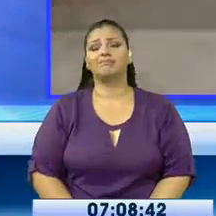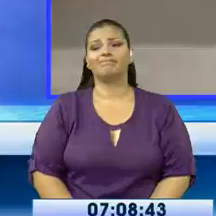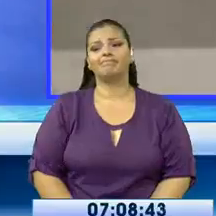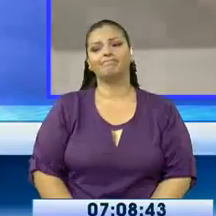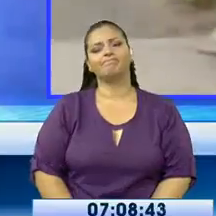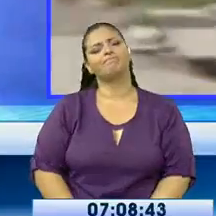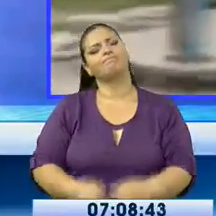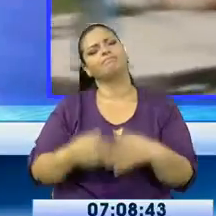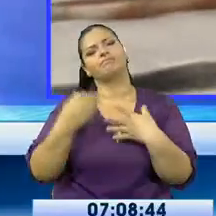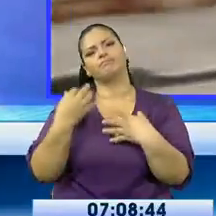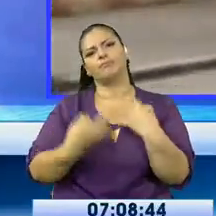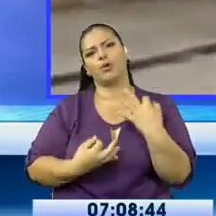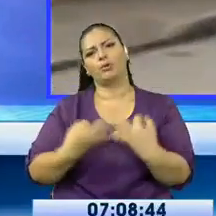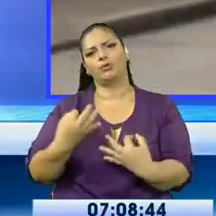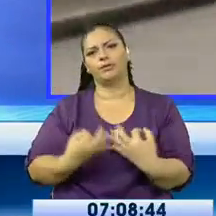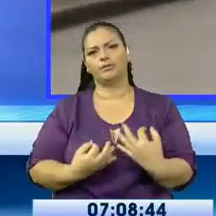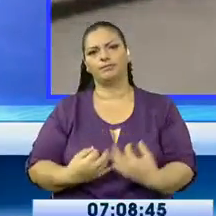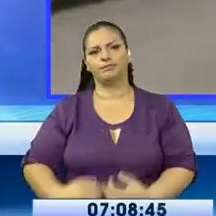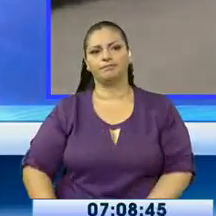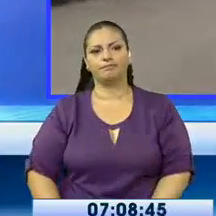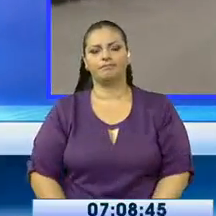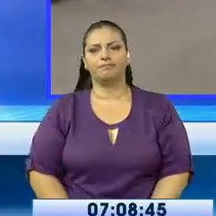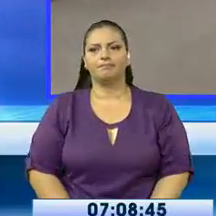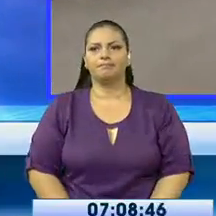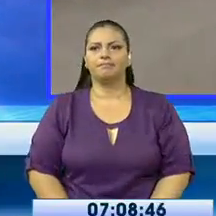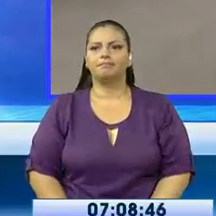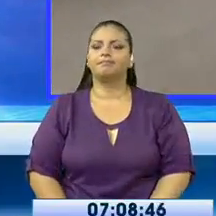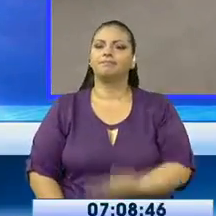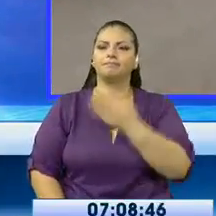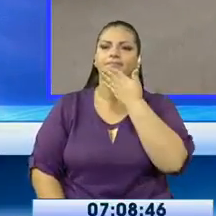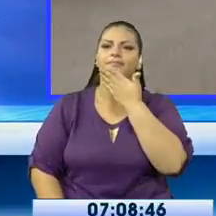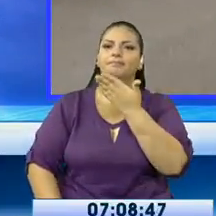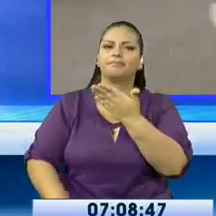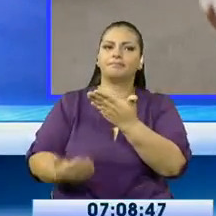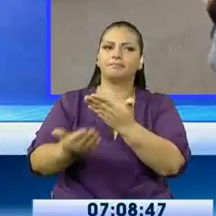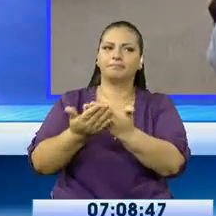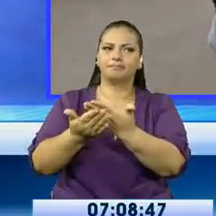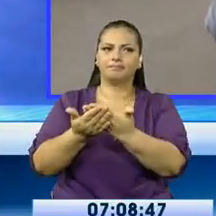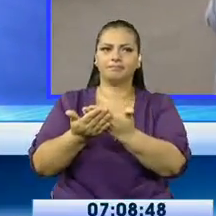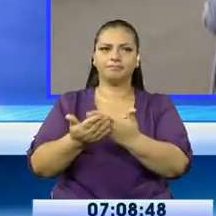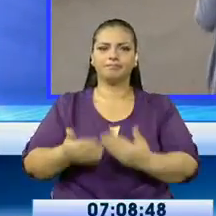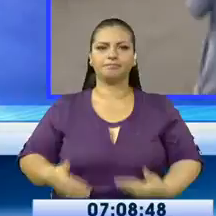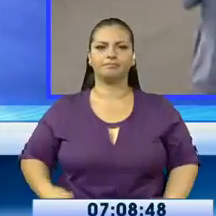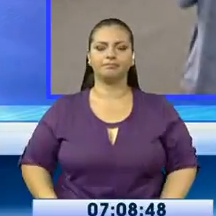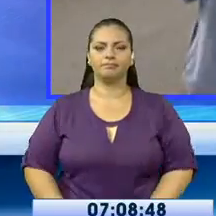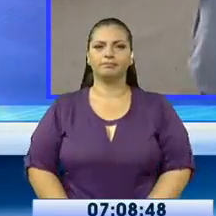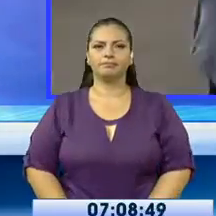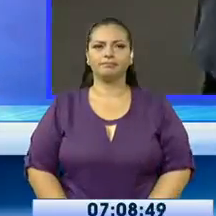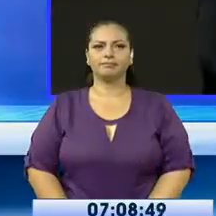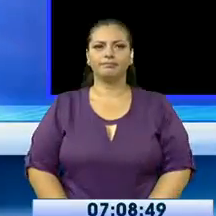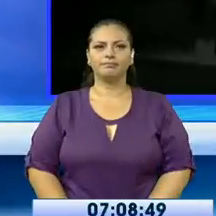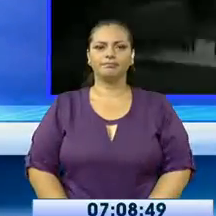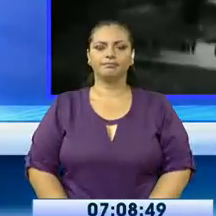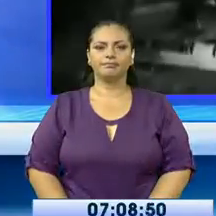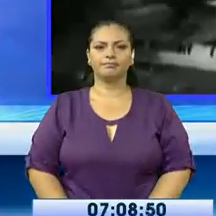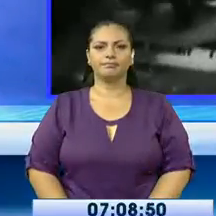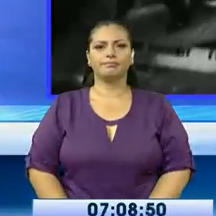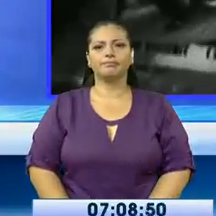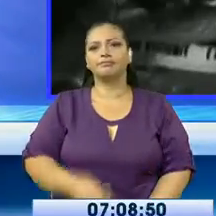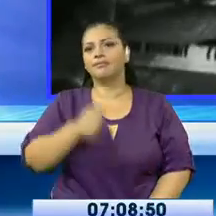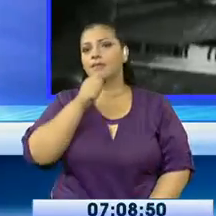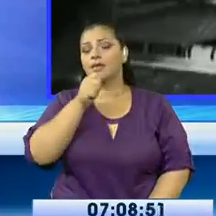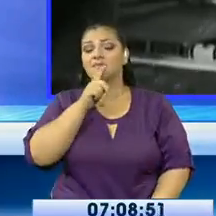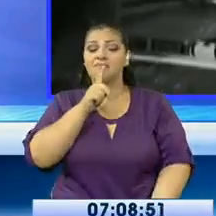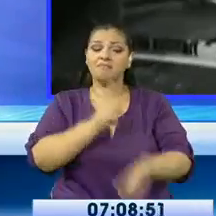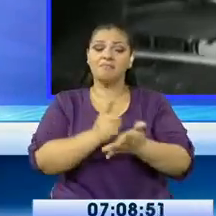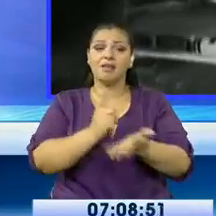espera. Gracias, amigo, buen día. Eso es lo que espera toda la ciudadanía, tanto los habitantes de Guayaquil